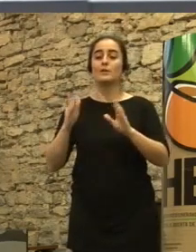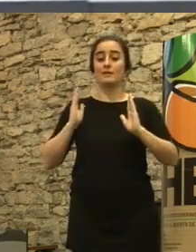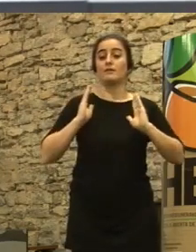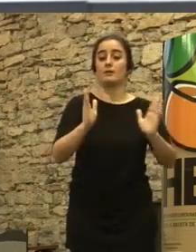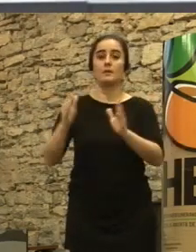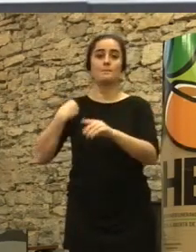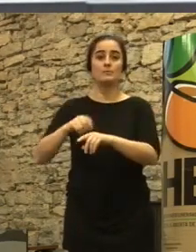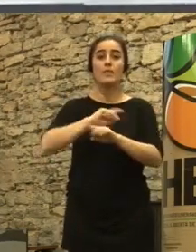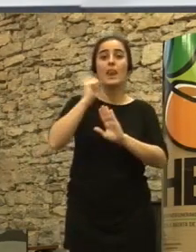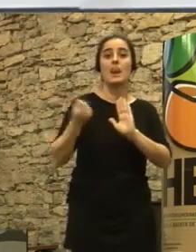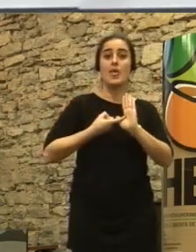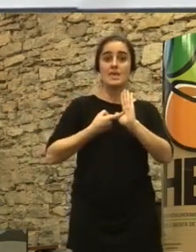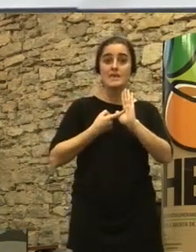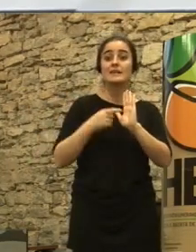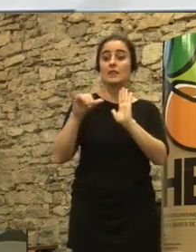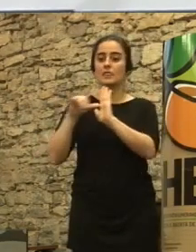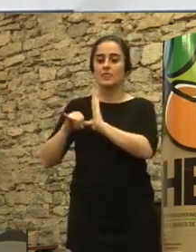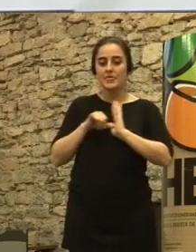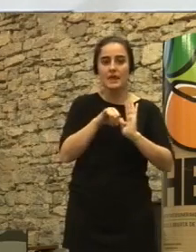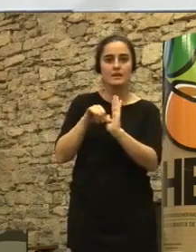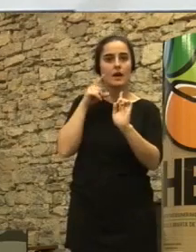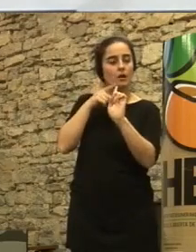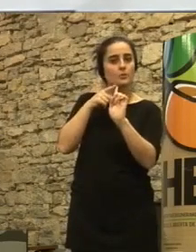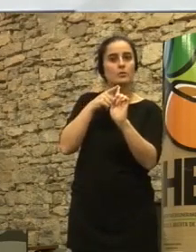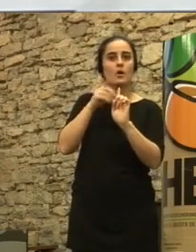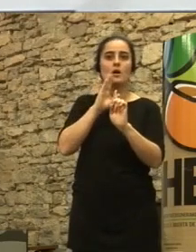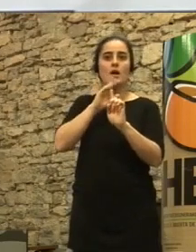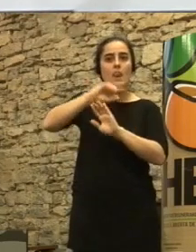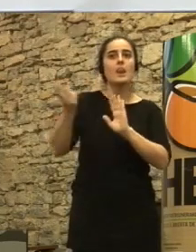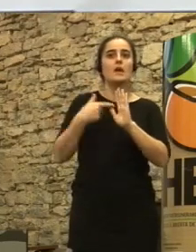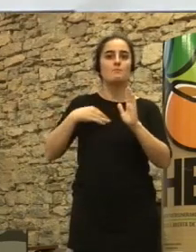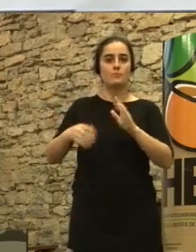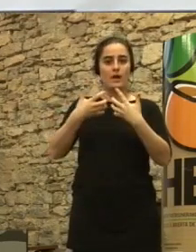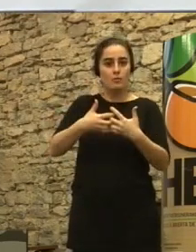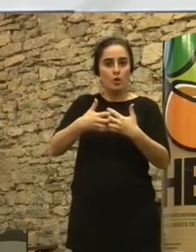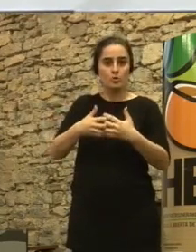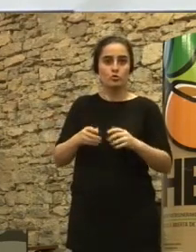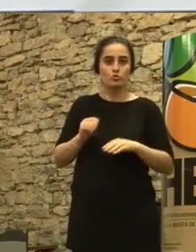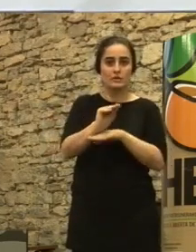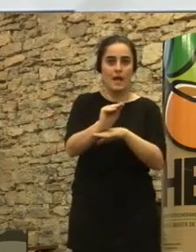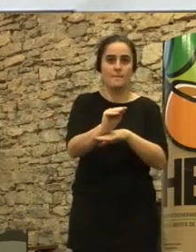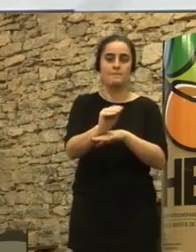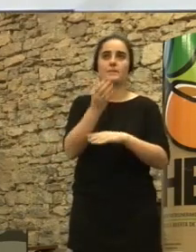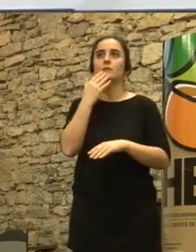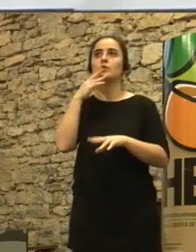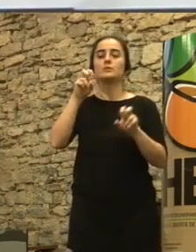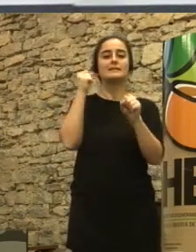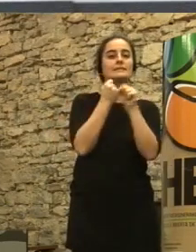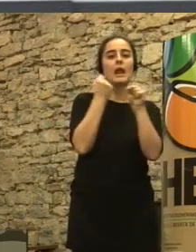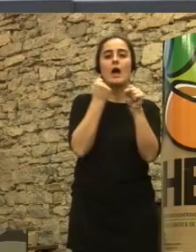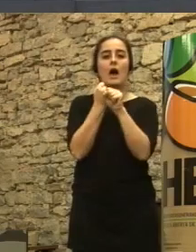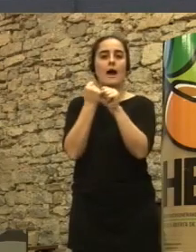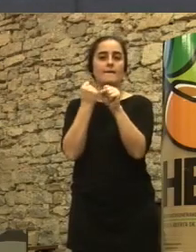las leyes para que las leyes beneficien a esa industria determinada. Los del tabaco, que han sido siempre